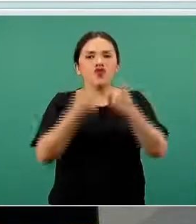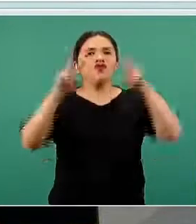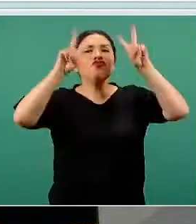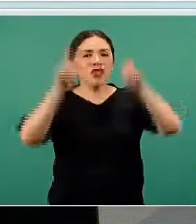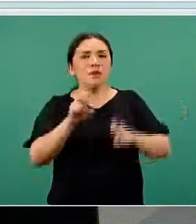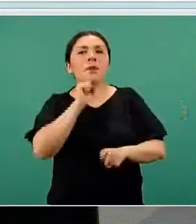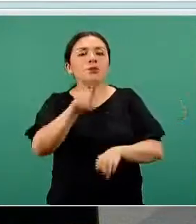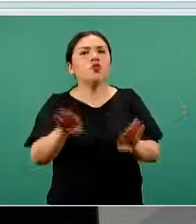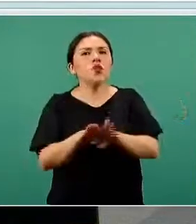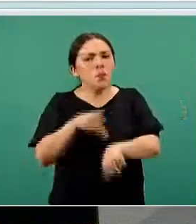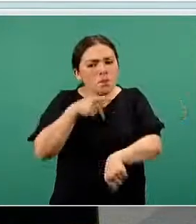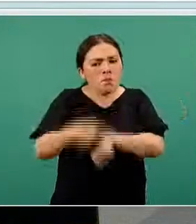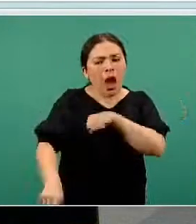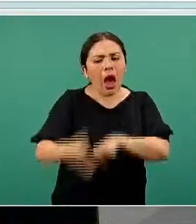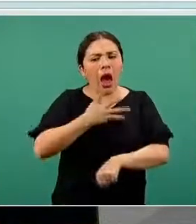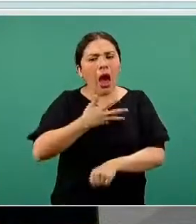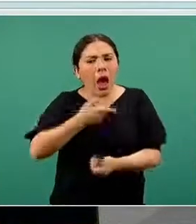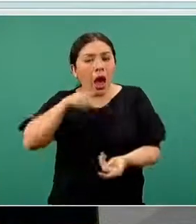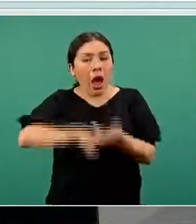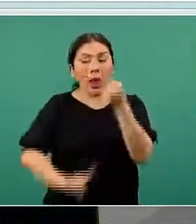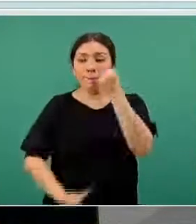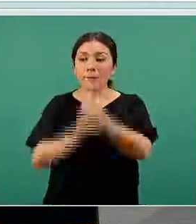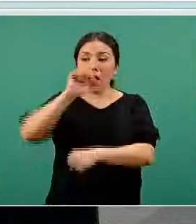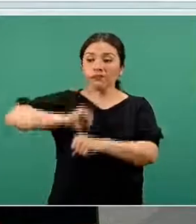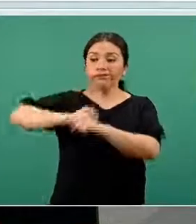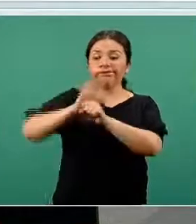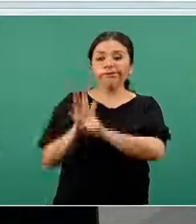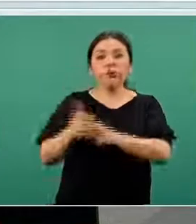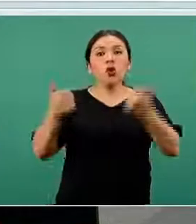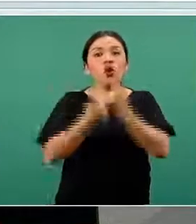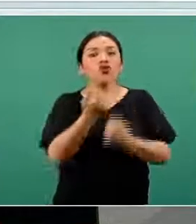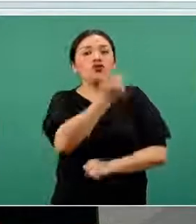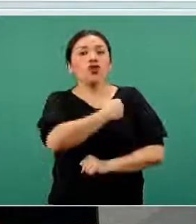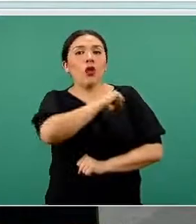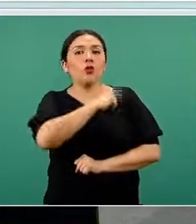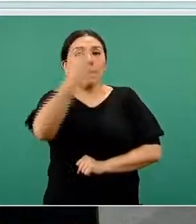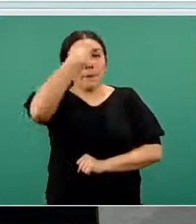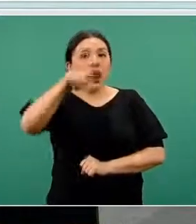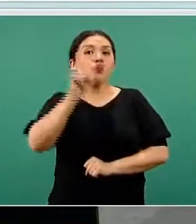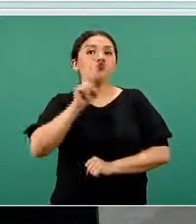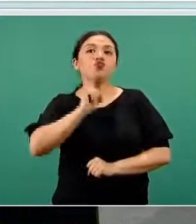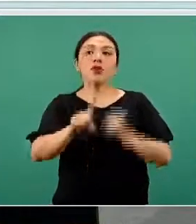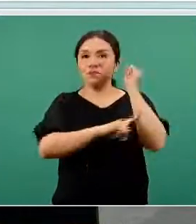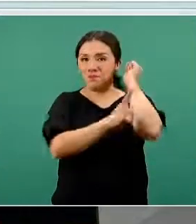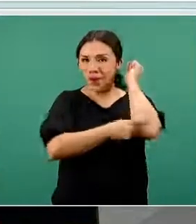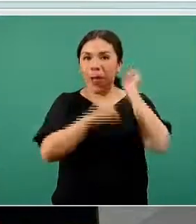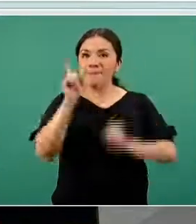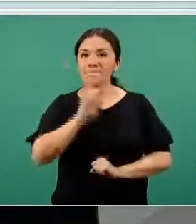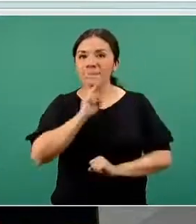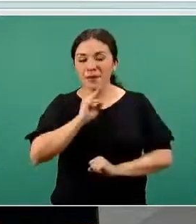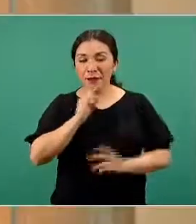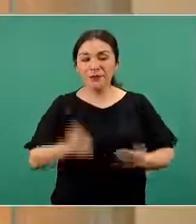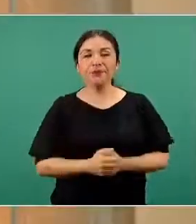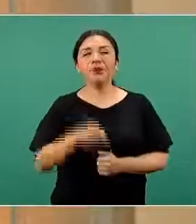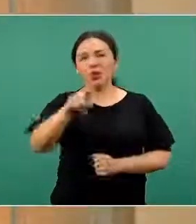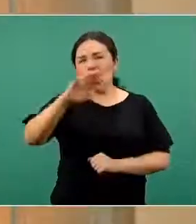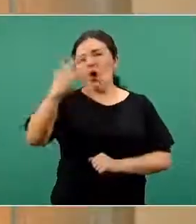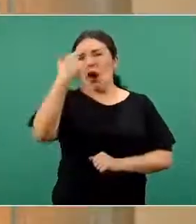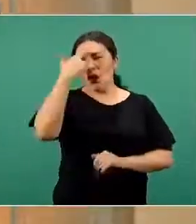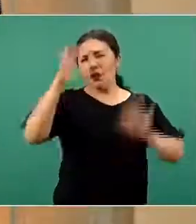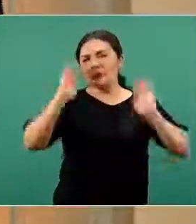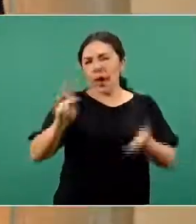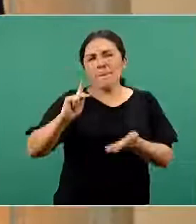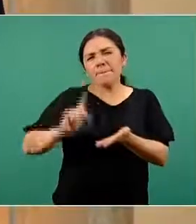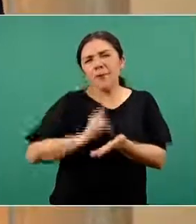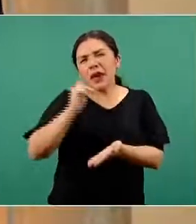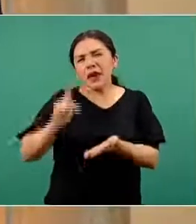a la afectación que ha habido por la pandemia en la salud materna. Como recordarán, hemos presentado de forma